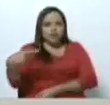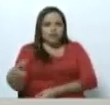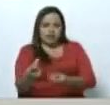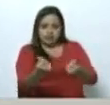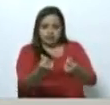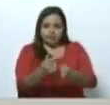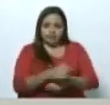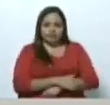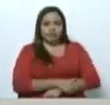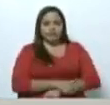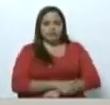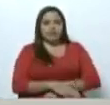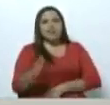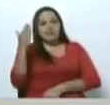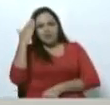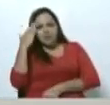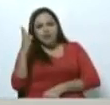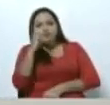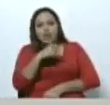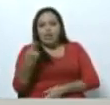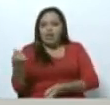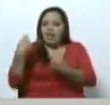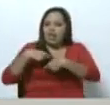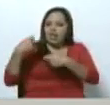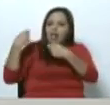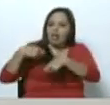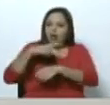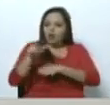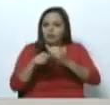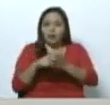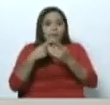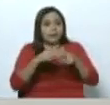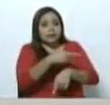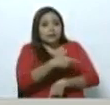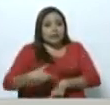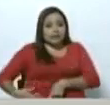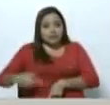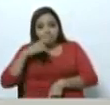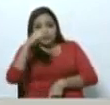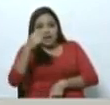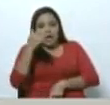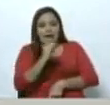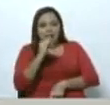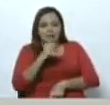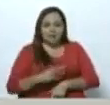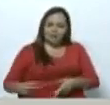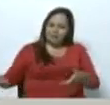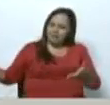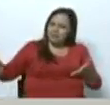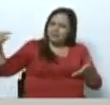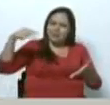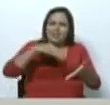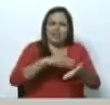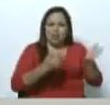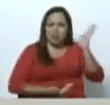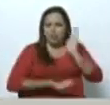Que a pesar de no tener los ingresos que tenemos, el presidente Nicolás Maduro es capaz de dar un salto